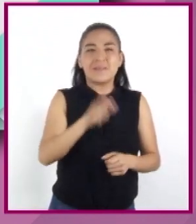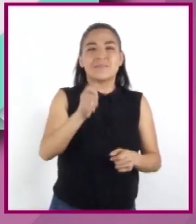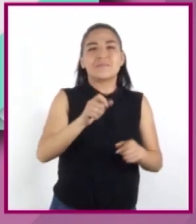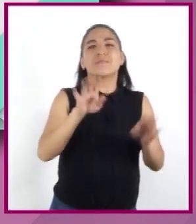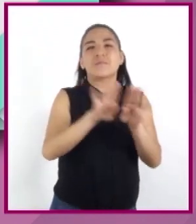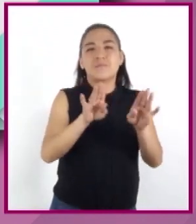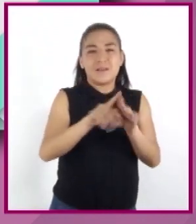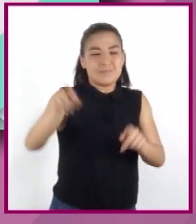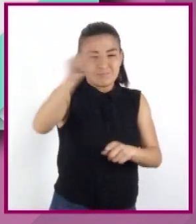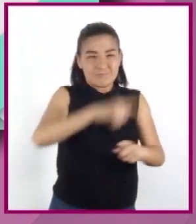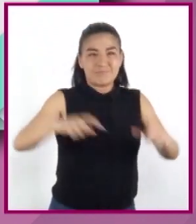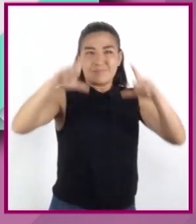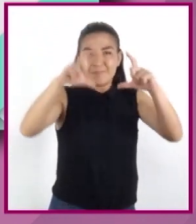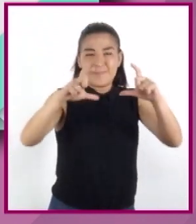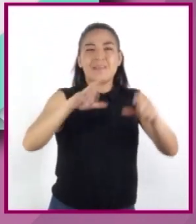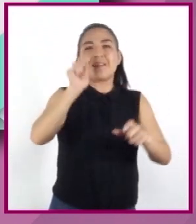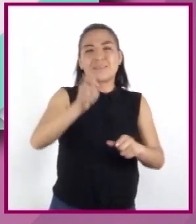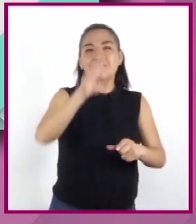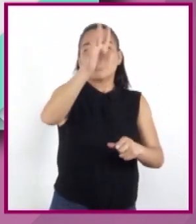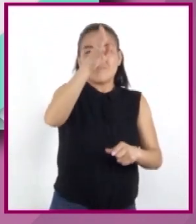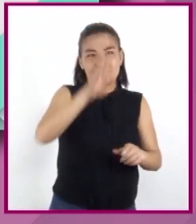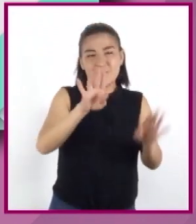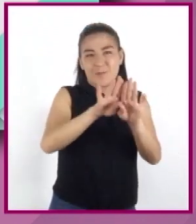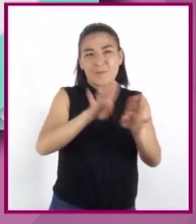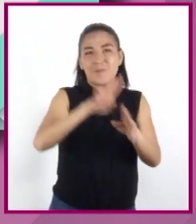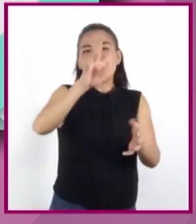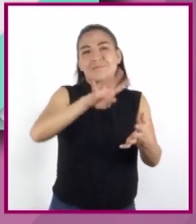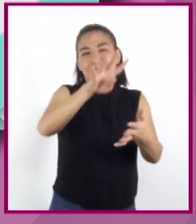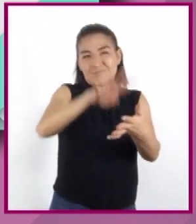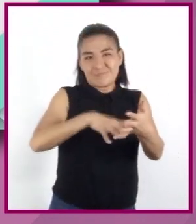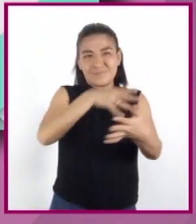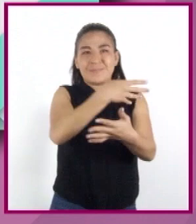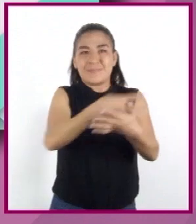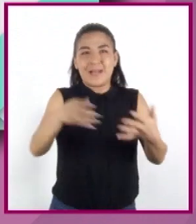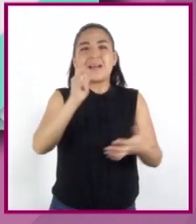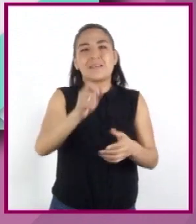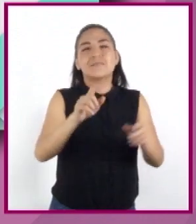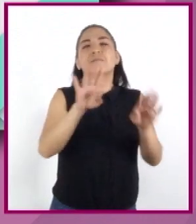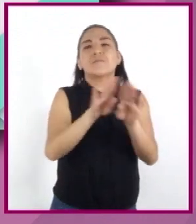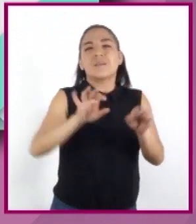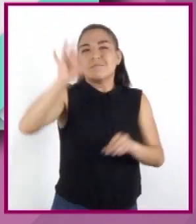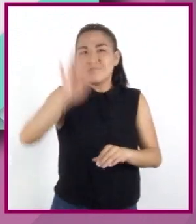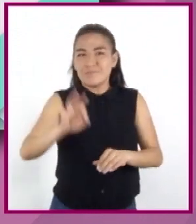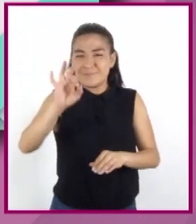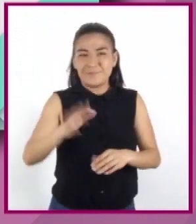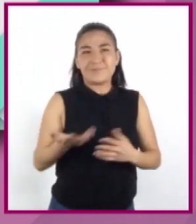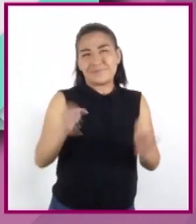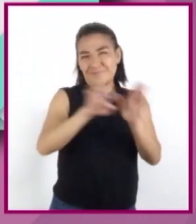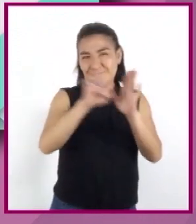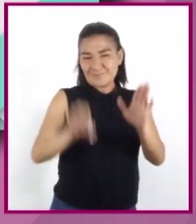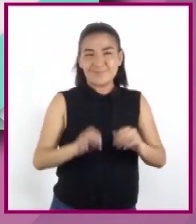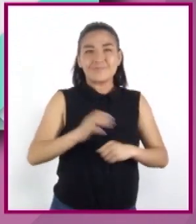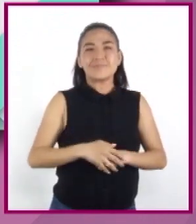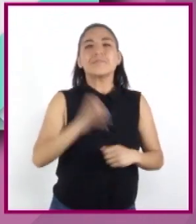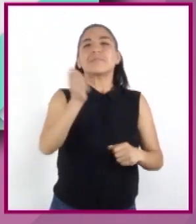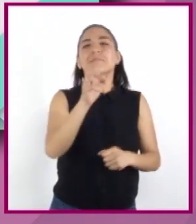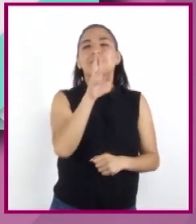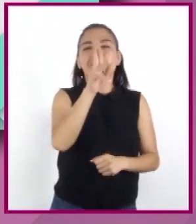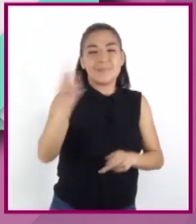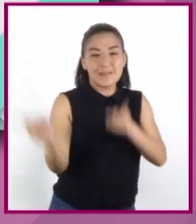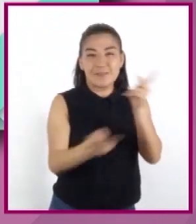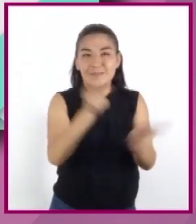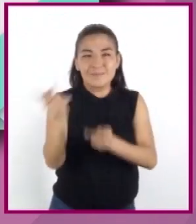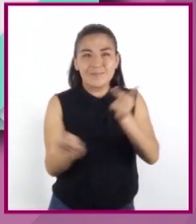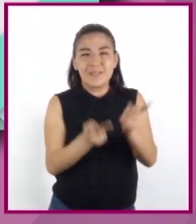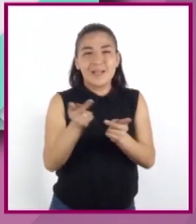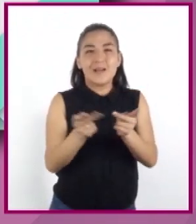circular, que se usa para representar una proporción o un porcentaje, como por ejemplo los resultados de una encuesta que